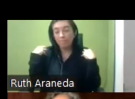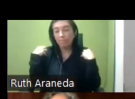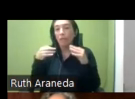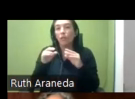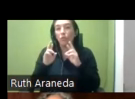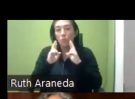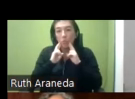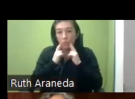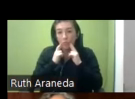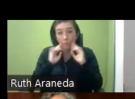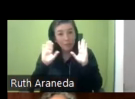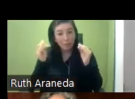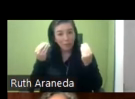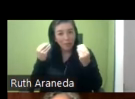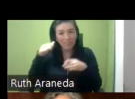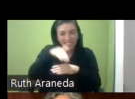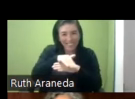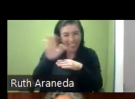Ruth, buenas tardes.